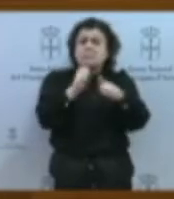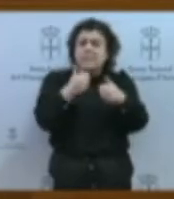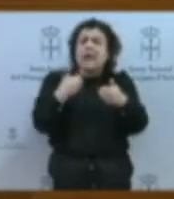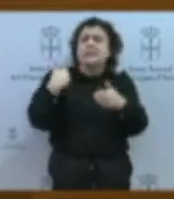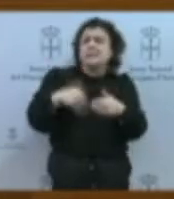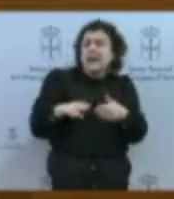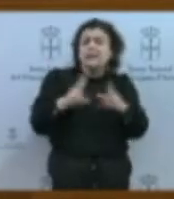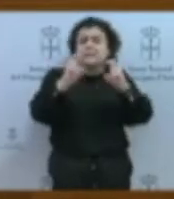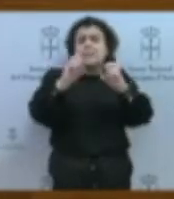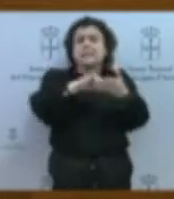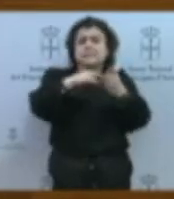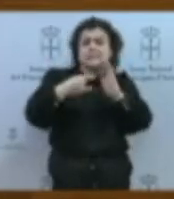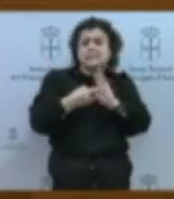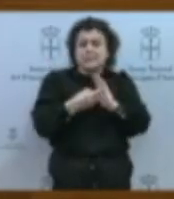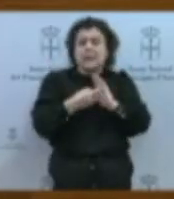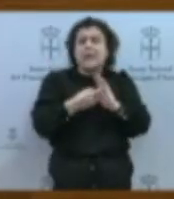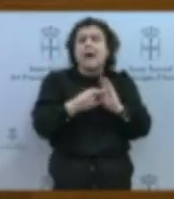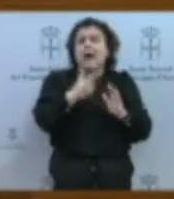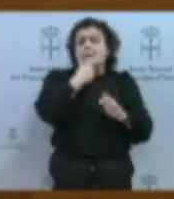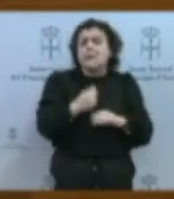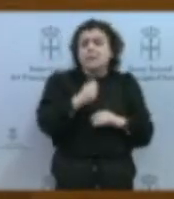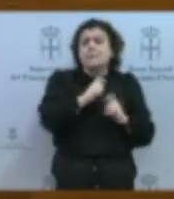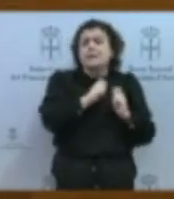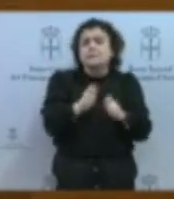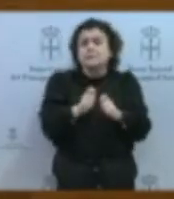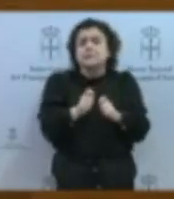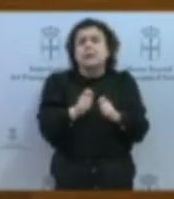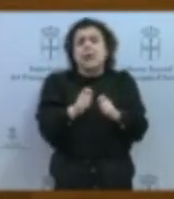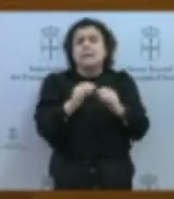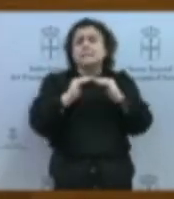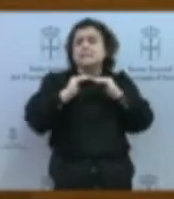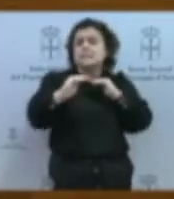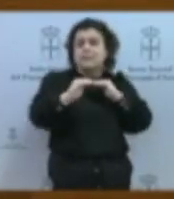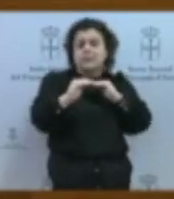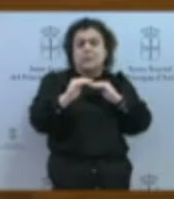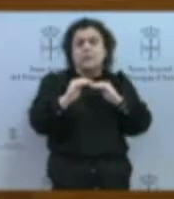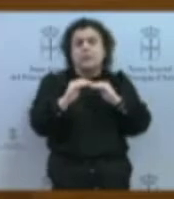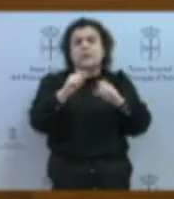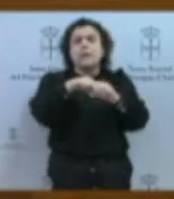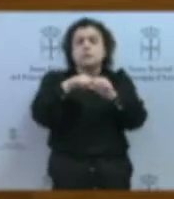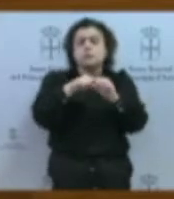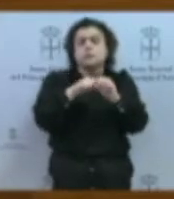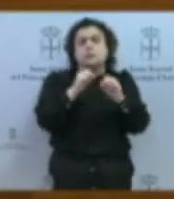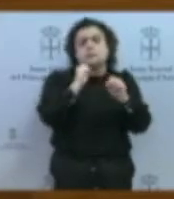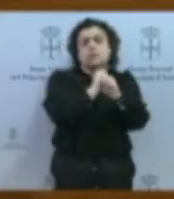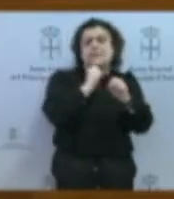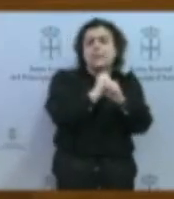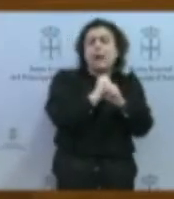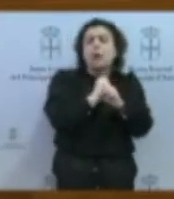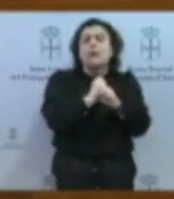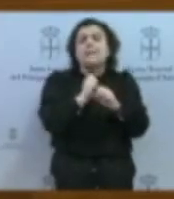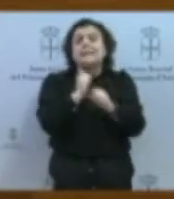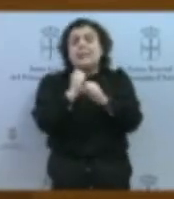una mayor estabilidad, insisto, de los puestos de trabajo y de la labor educativa. Pero además de todo esto, hay una